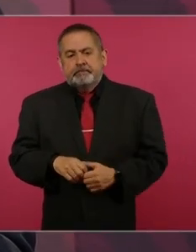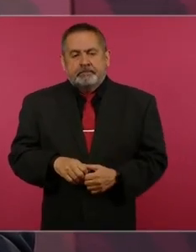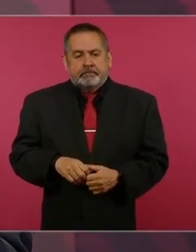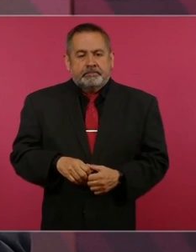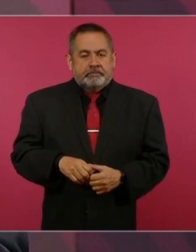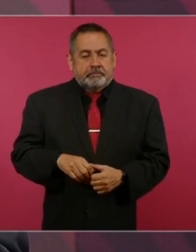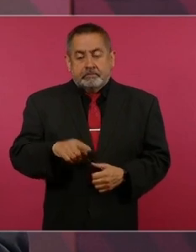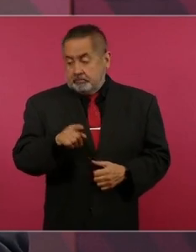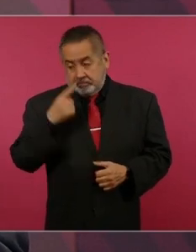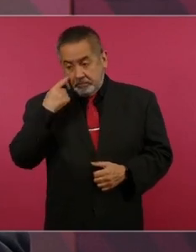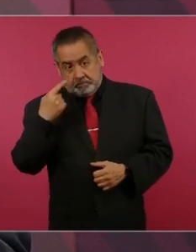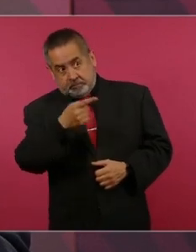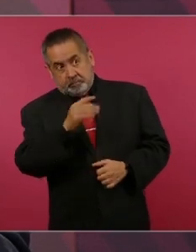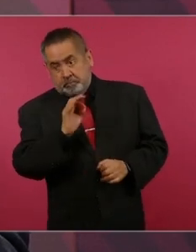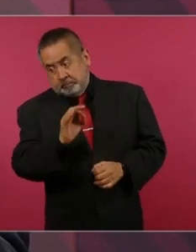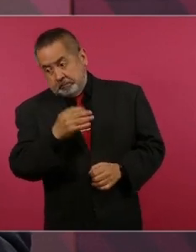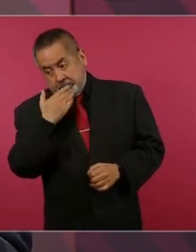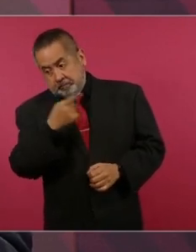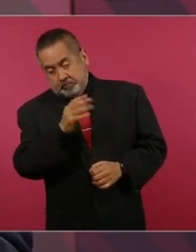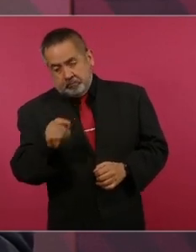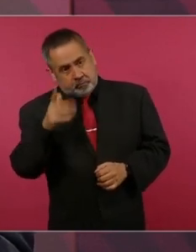eran los ejemplos a seguir.